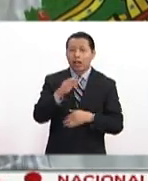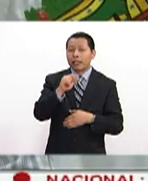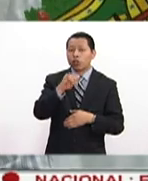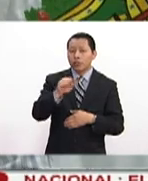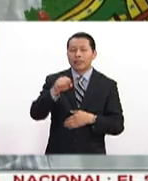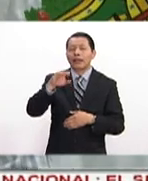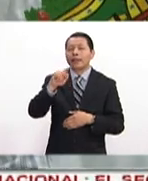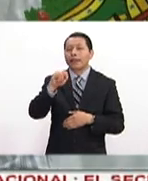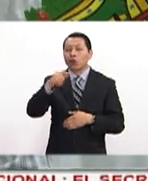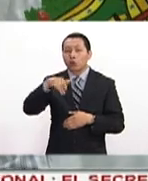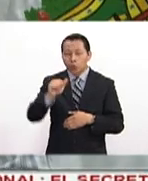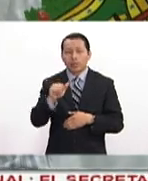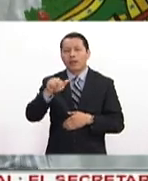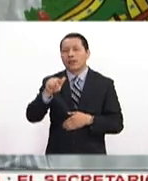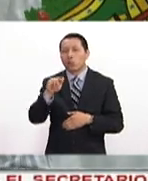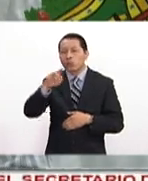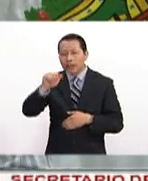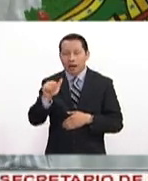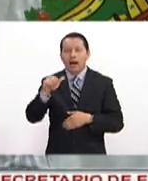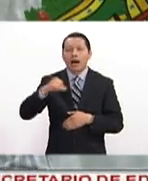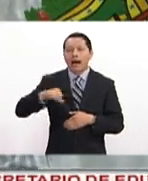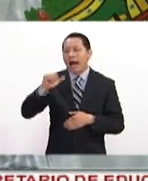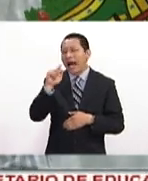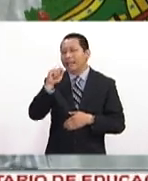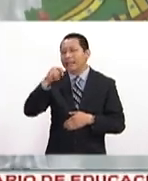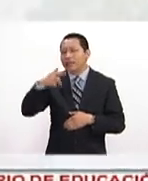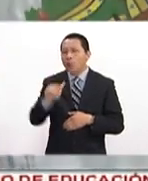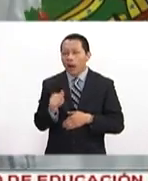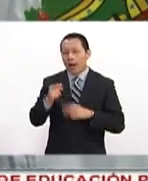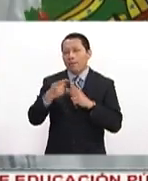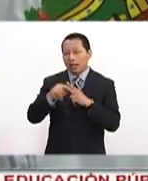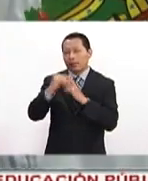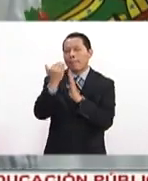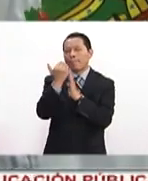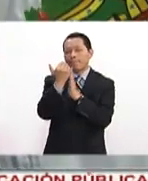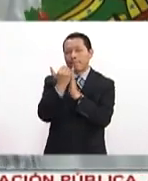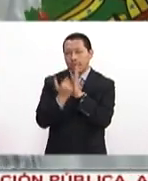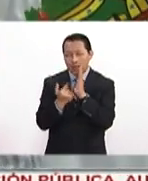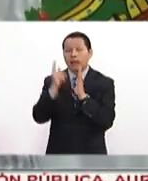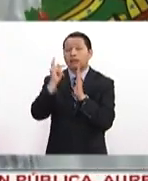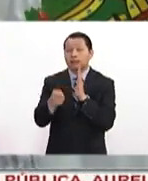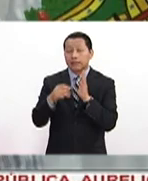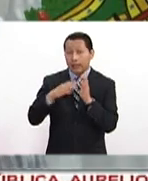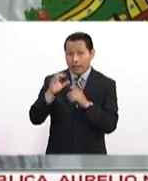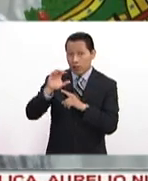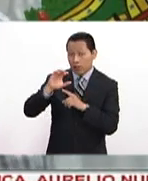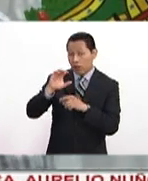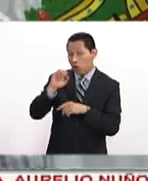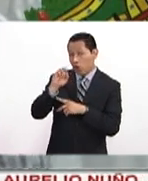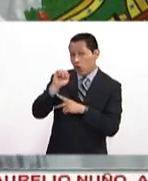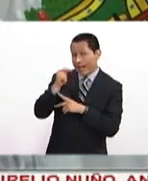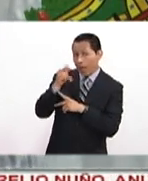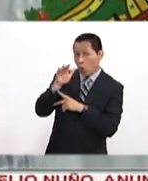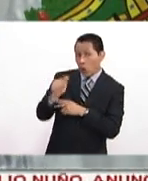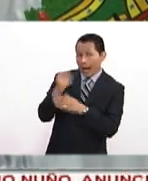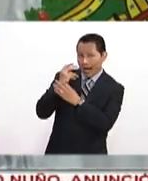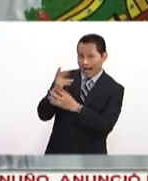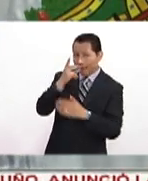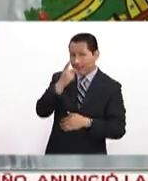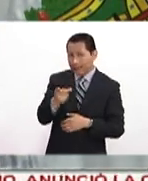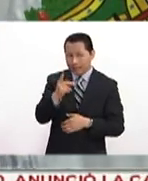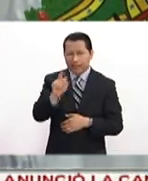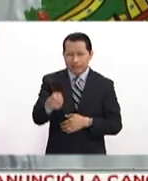Tecolutla, Nautla, Misantla, Actopan y La Antigua continúan en descenso. Se prevé, nos indica la Comisión Nacional del Agua,